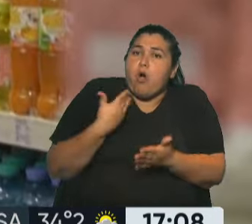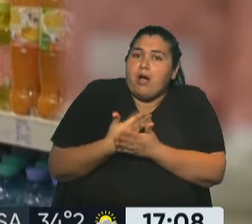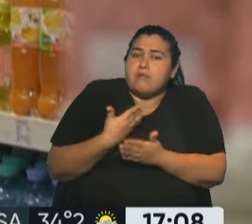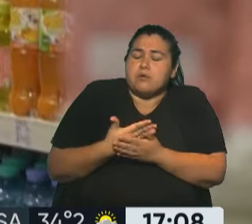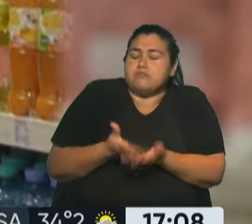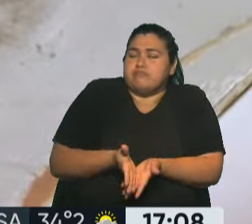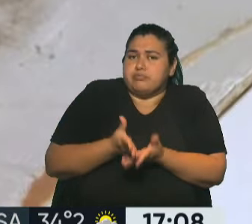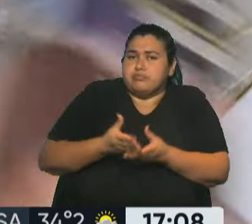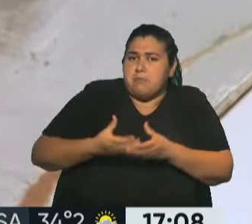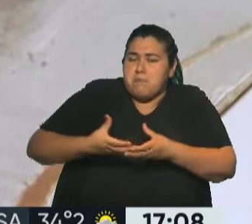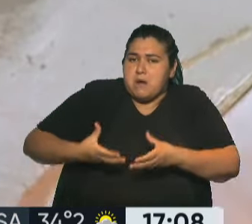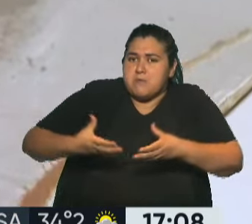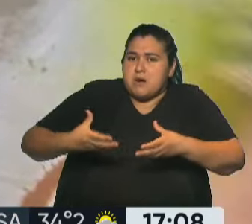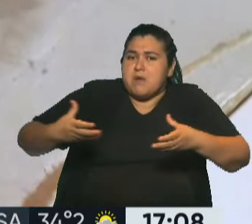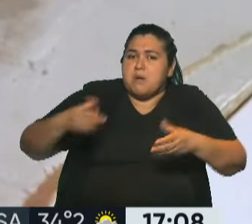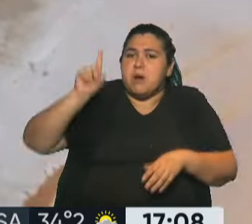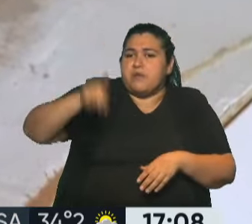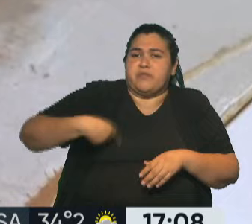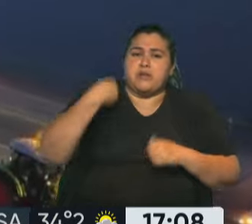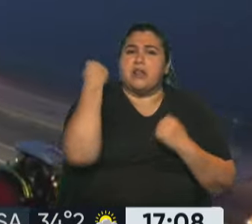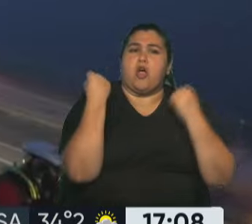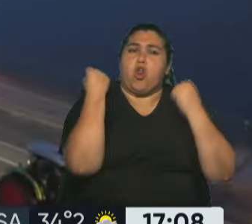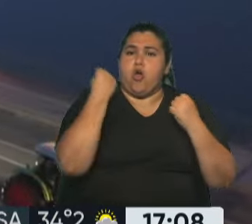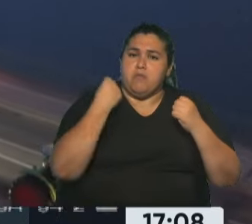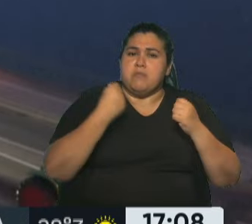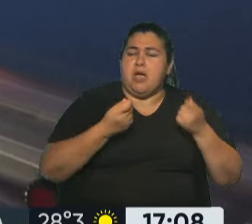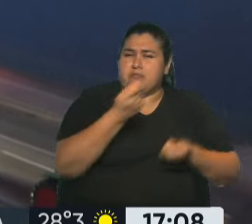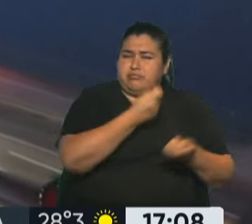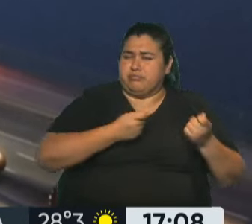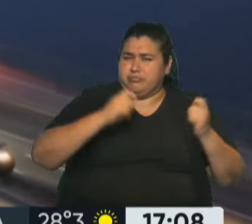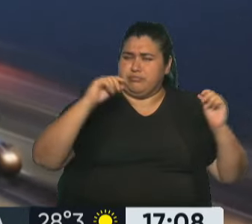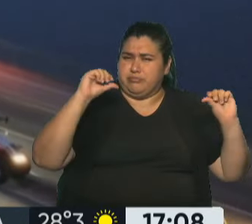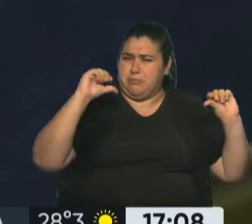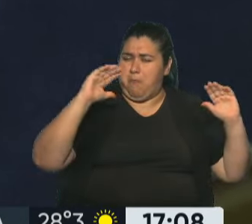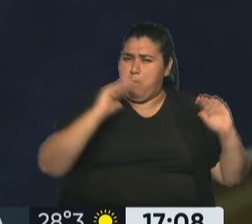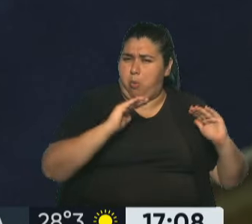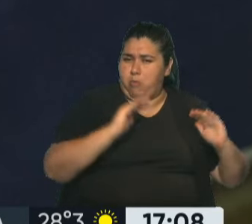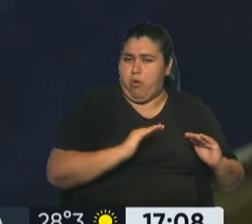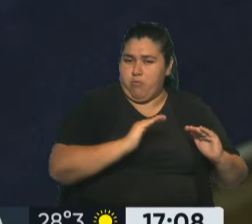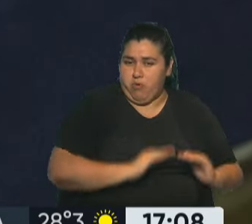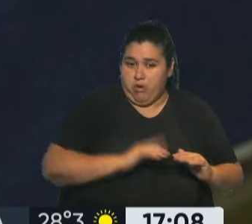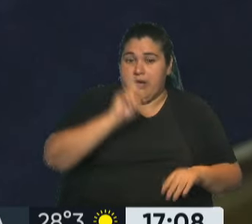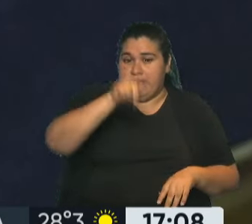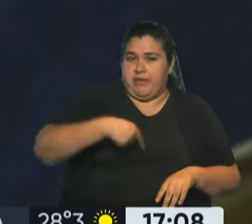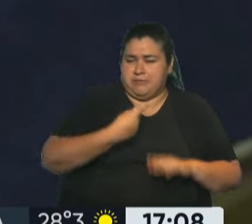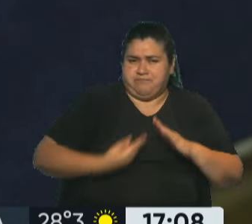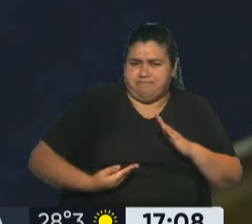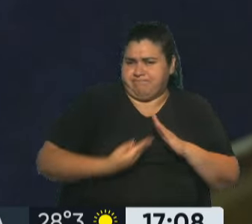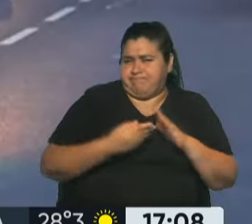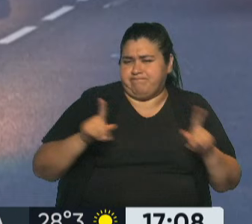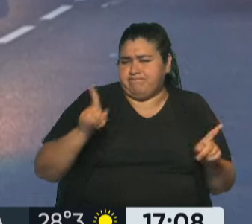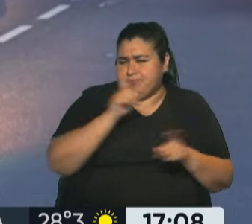en paralelo a una fuerte caída de la economía alemana, considerada el motor europeo, y aumenta al mismo tiempo